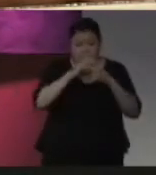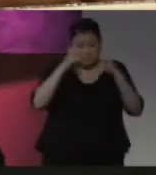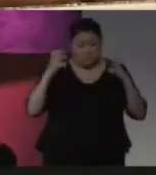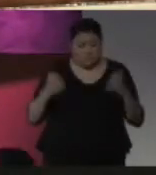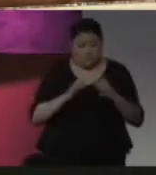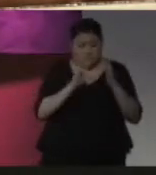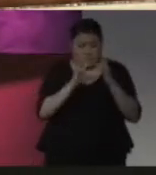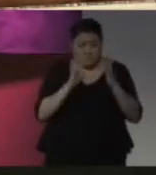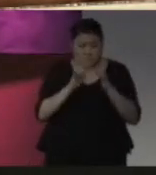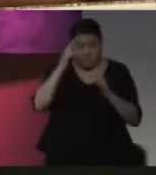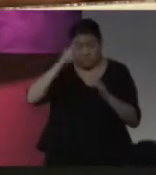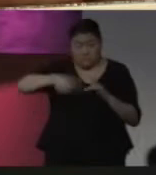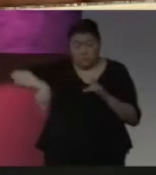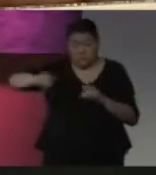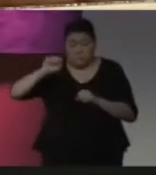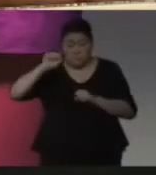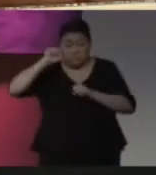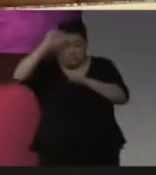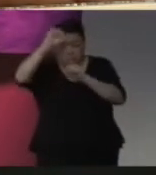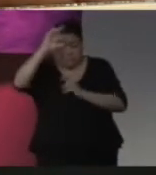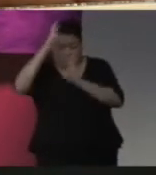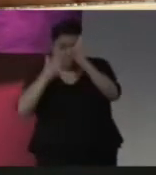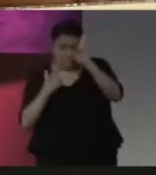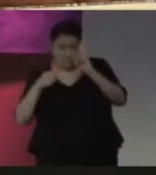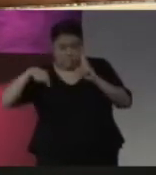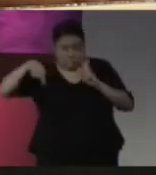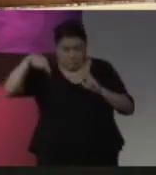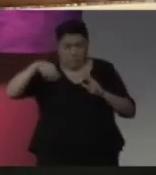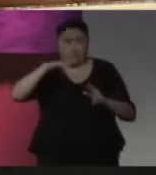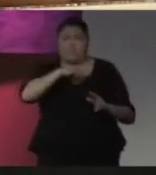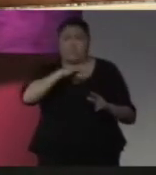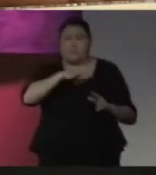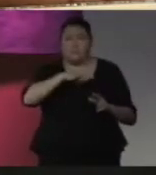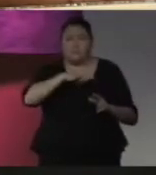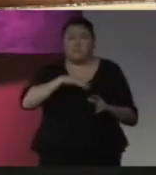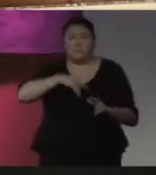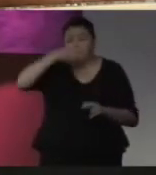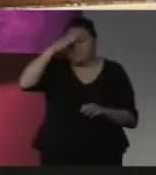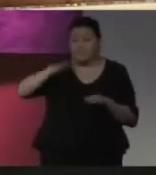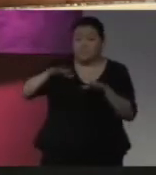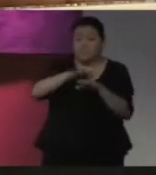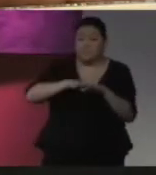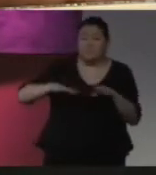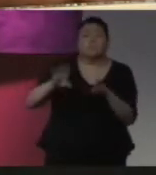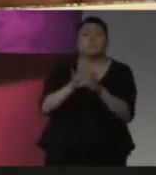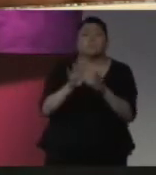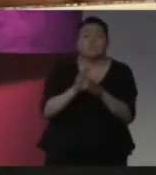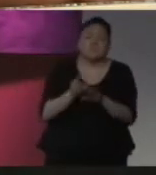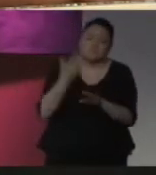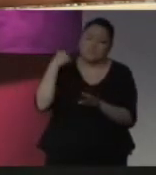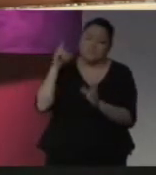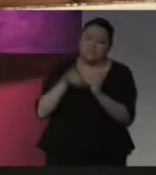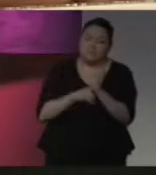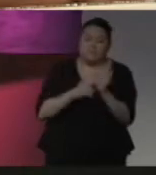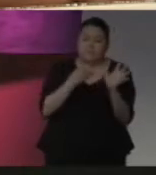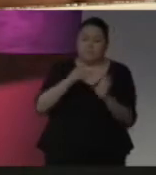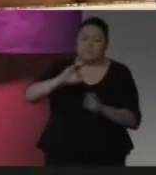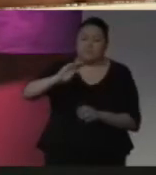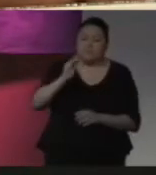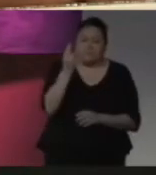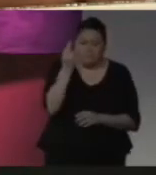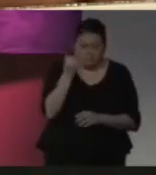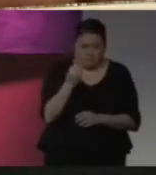de contrainsurgente, y en este contexto se realizó en